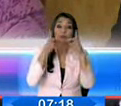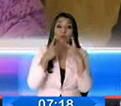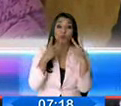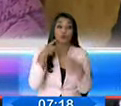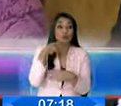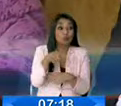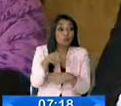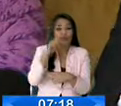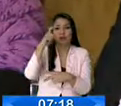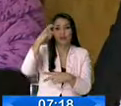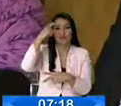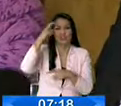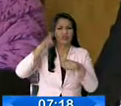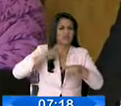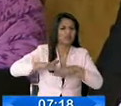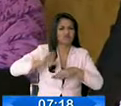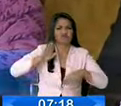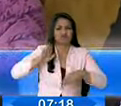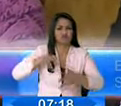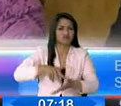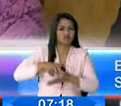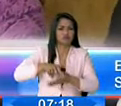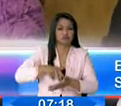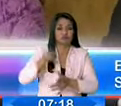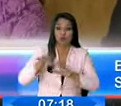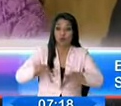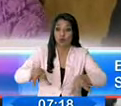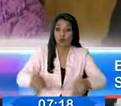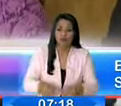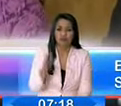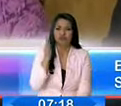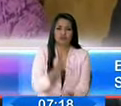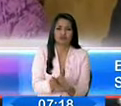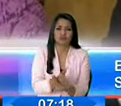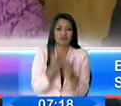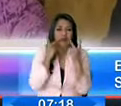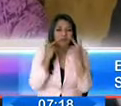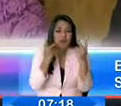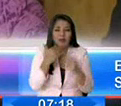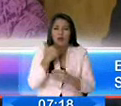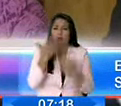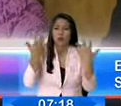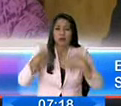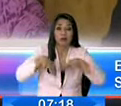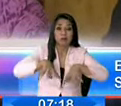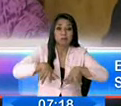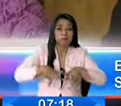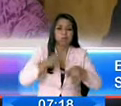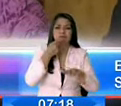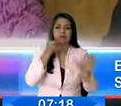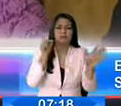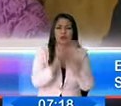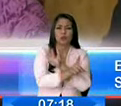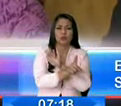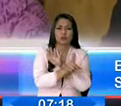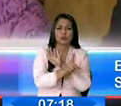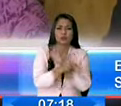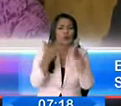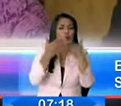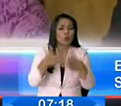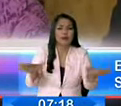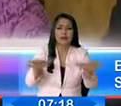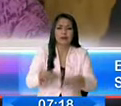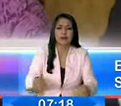ser implacables con los corruptos. Denunciar cualquier acto de corrupción que se produzca en